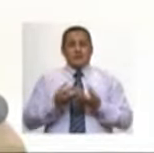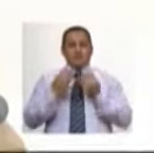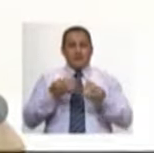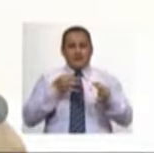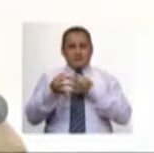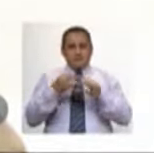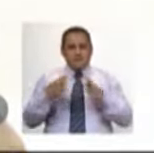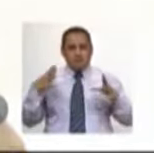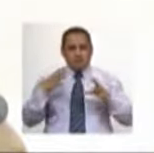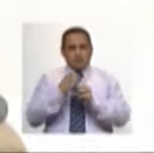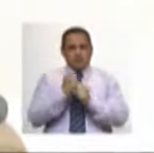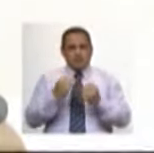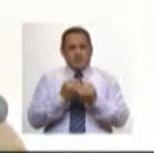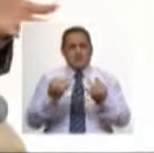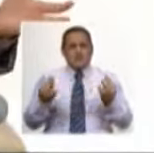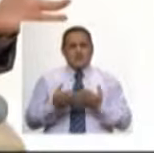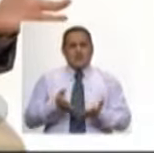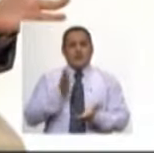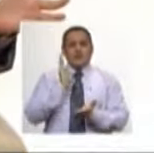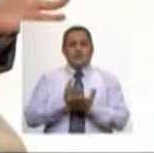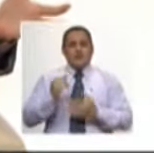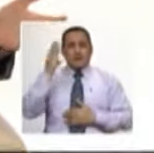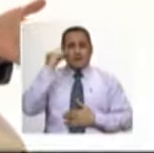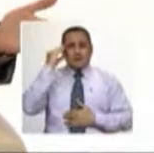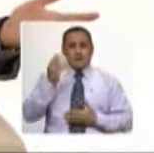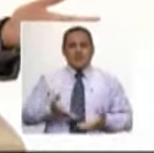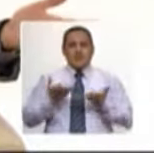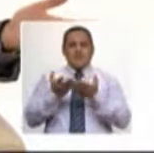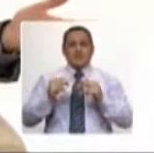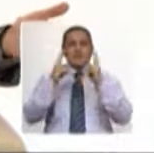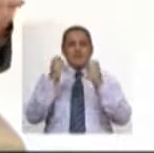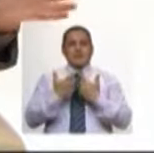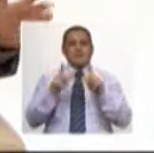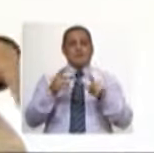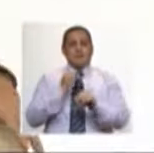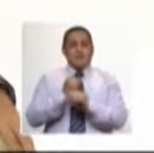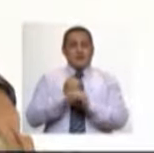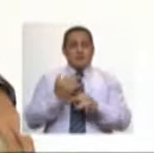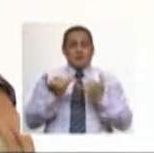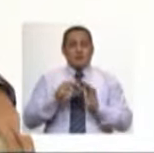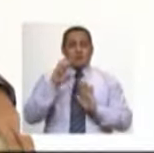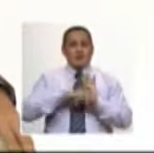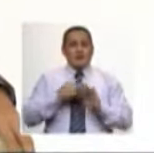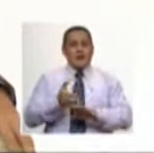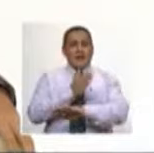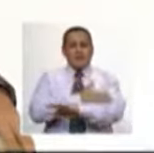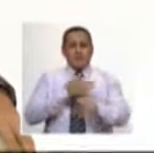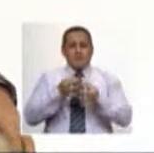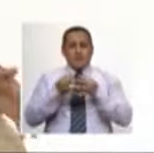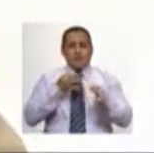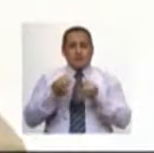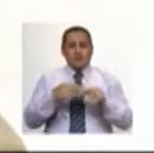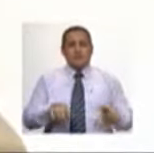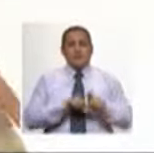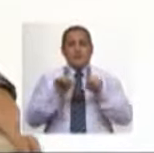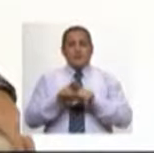por ejemplo, todas aquellas sentencias que se han dado sobre el tema de libertad religiosa, que en este programa lo hemos comentado anteriormente. Y